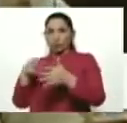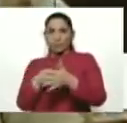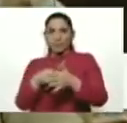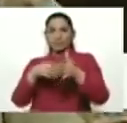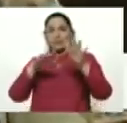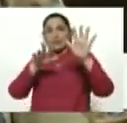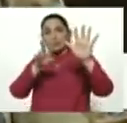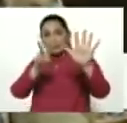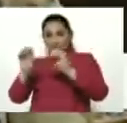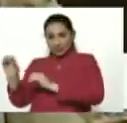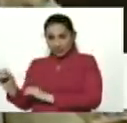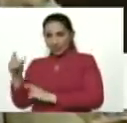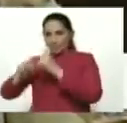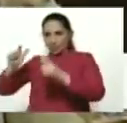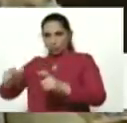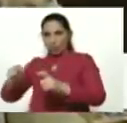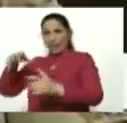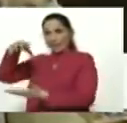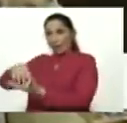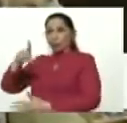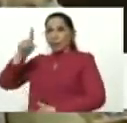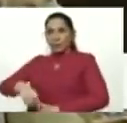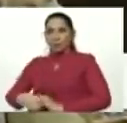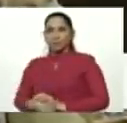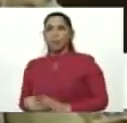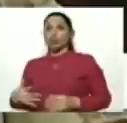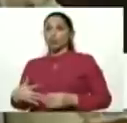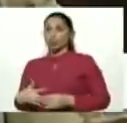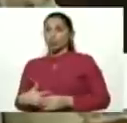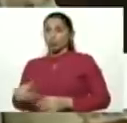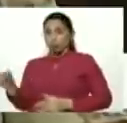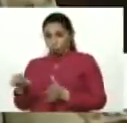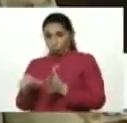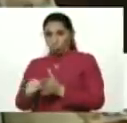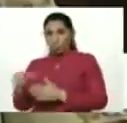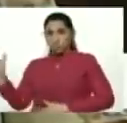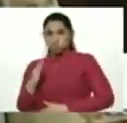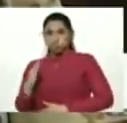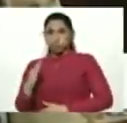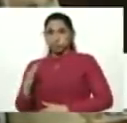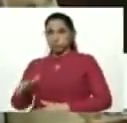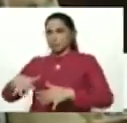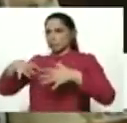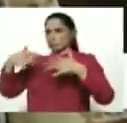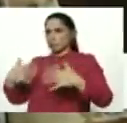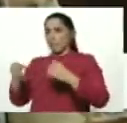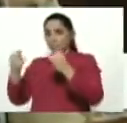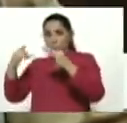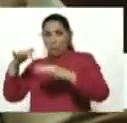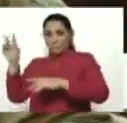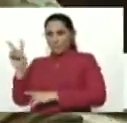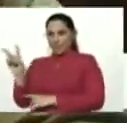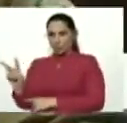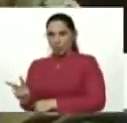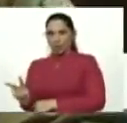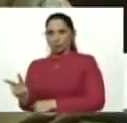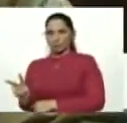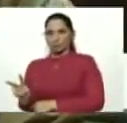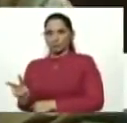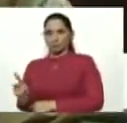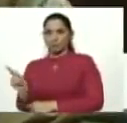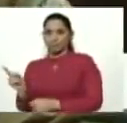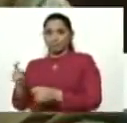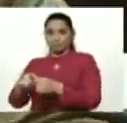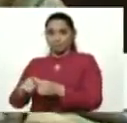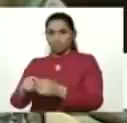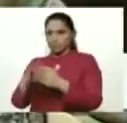personas. Es uno de los estados también donde se ha recibido una fuerte cantidad de venezolanos y que ha influido pues